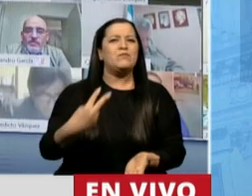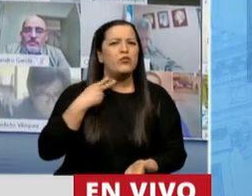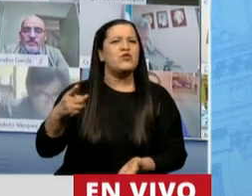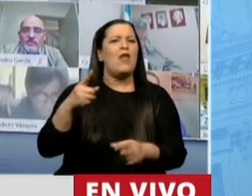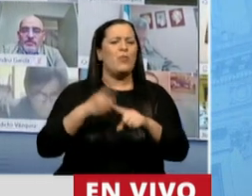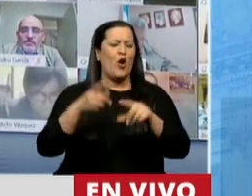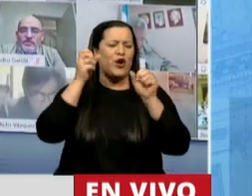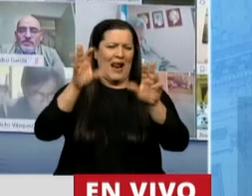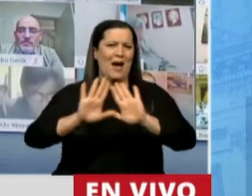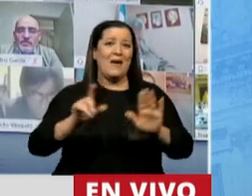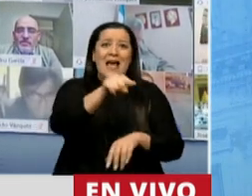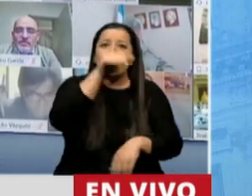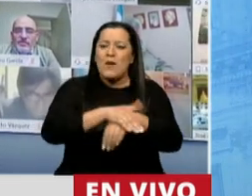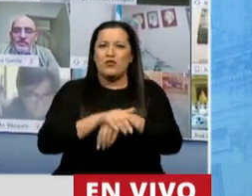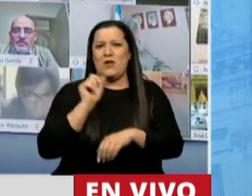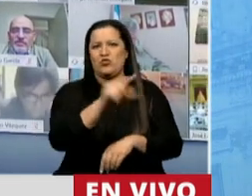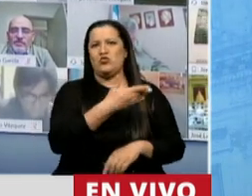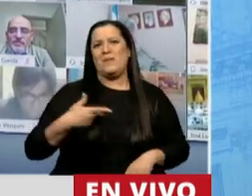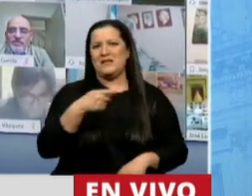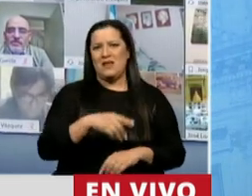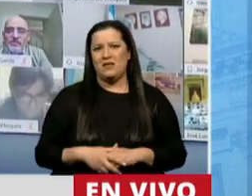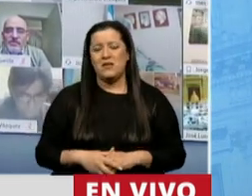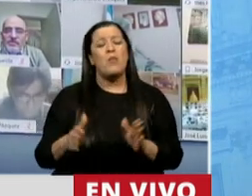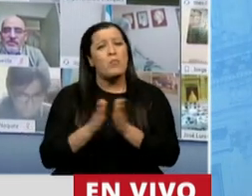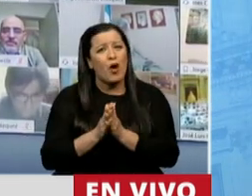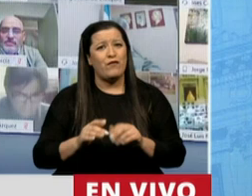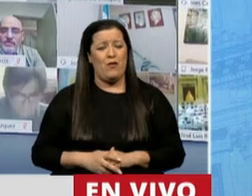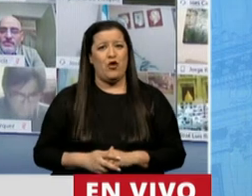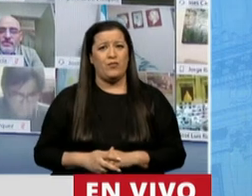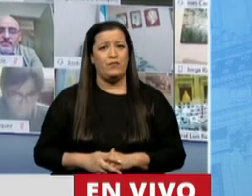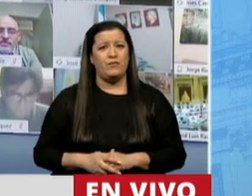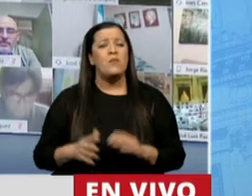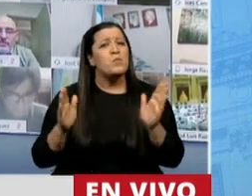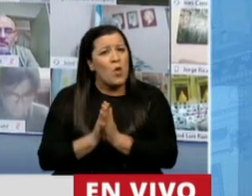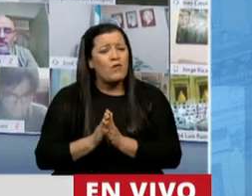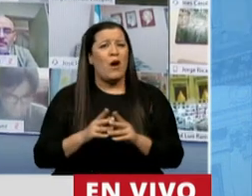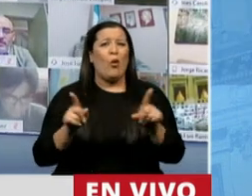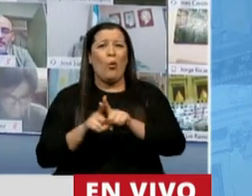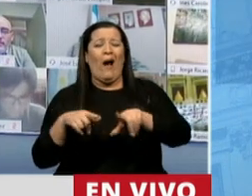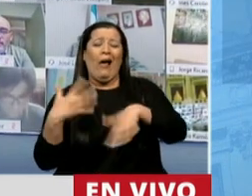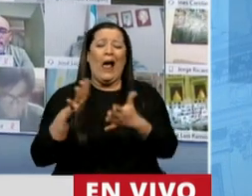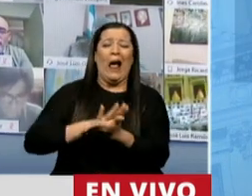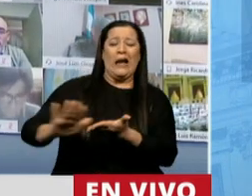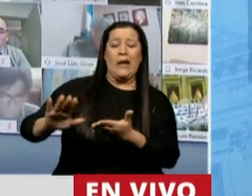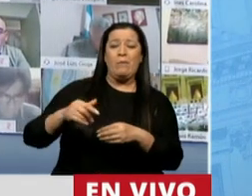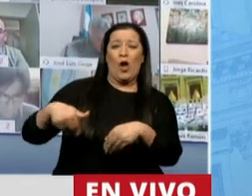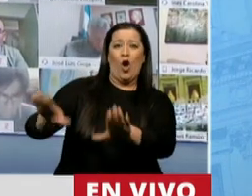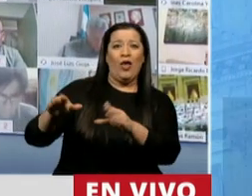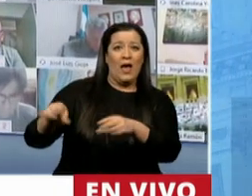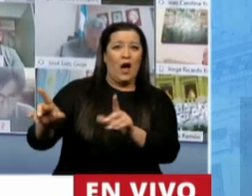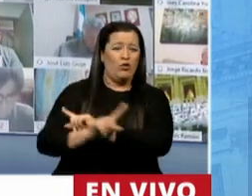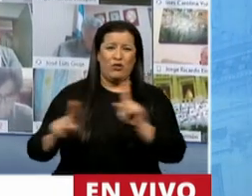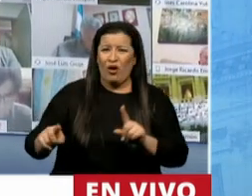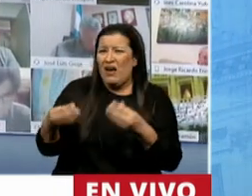sucedido y eso es responsabilidad suya señor presidente por favor evos los enjuagues no los queremos